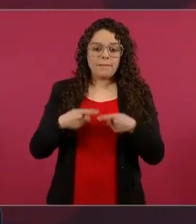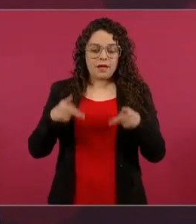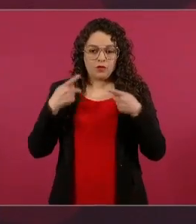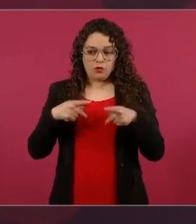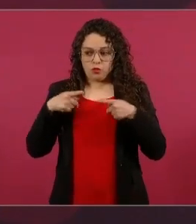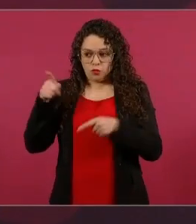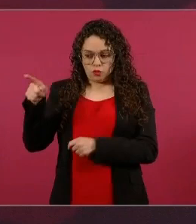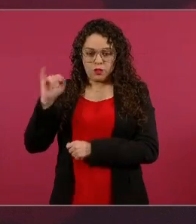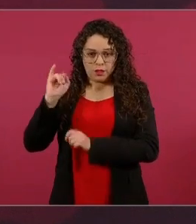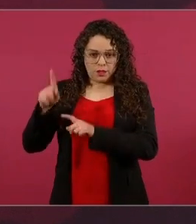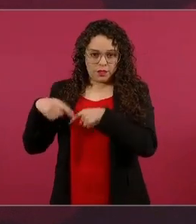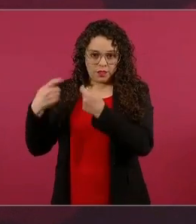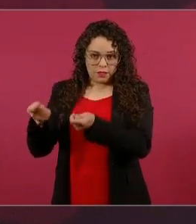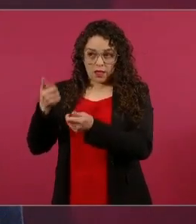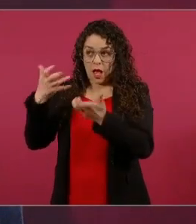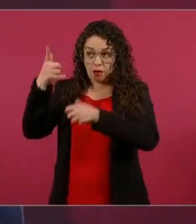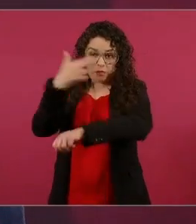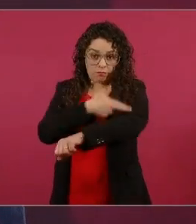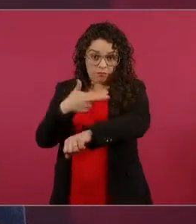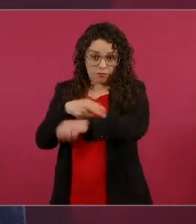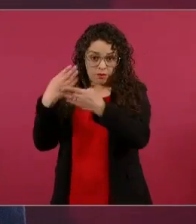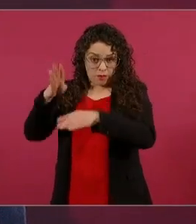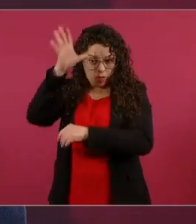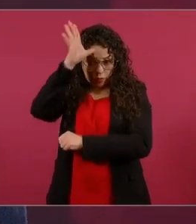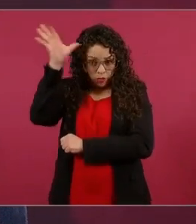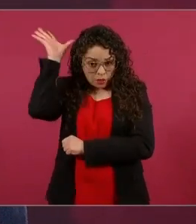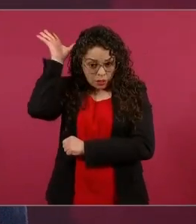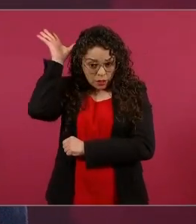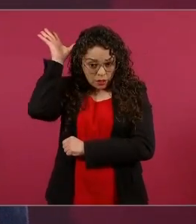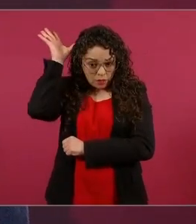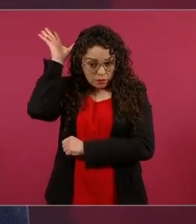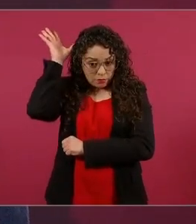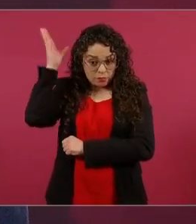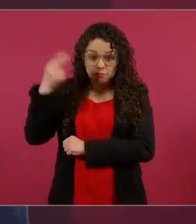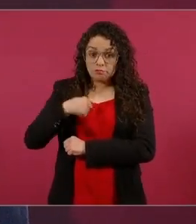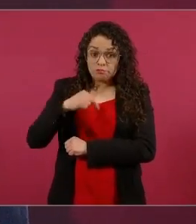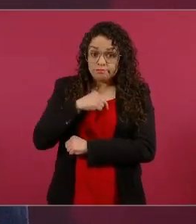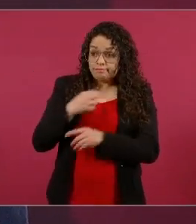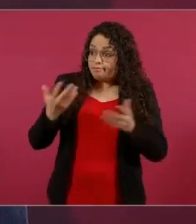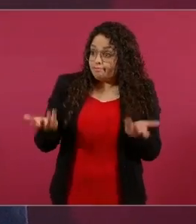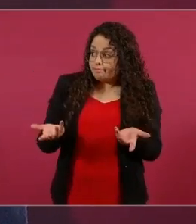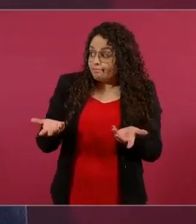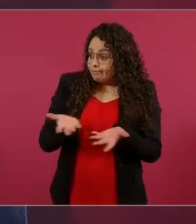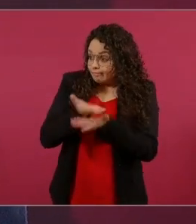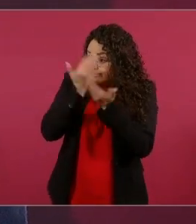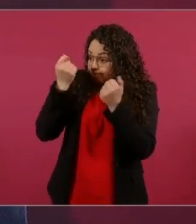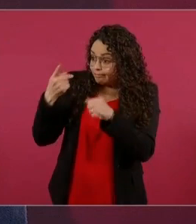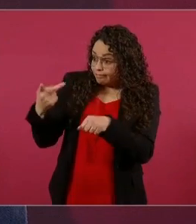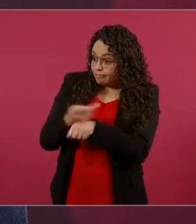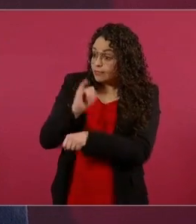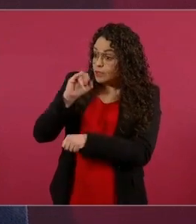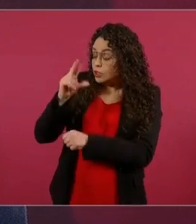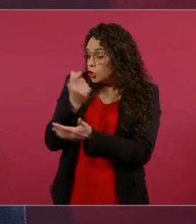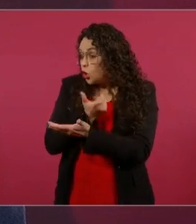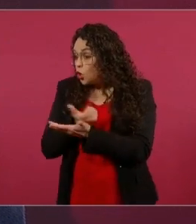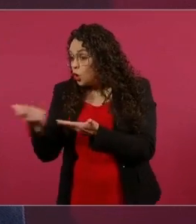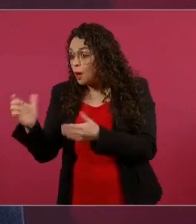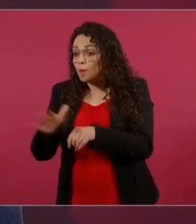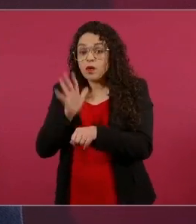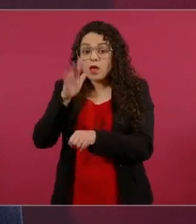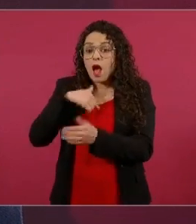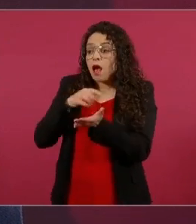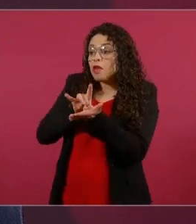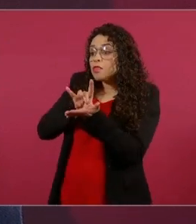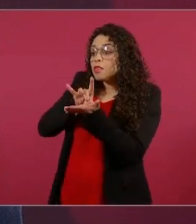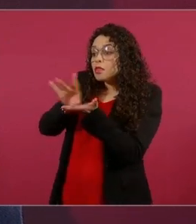Azteca gestionaba nosotros eh Ya no sabemos si ellos cobran eh